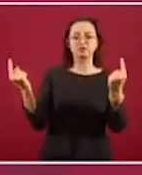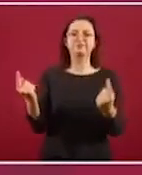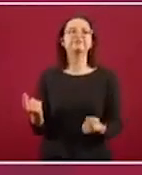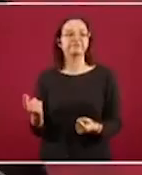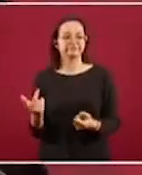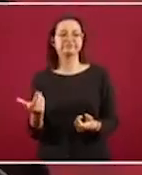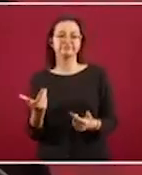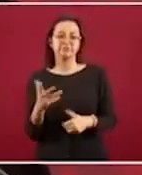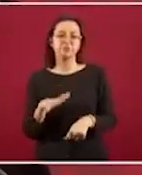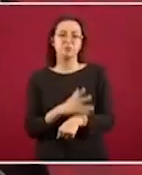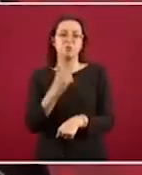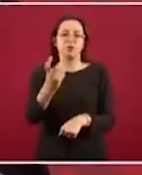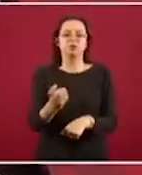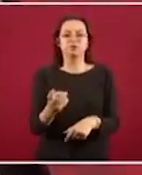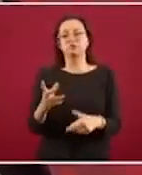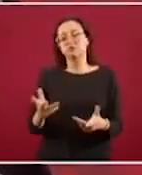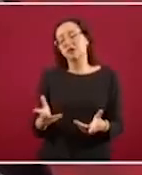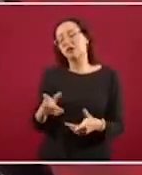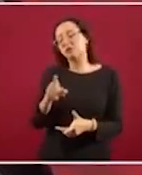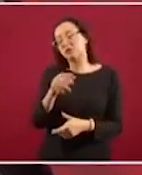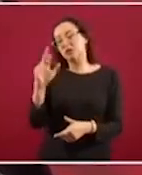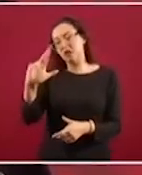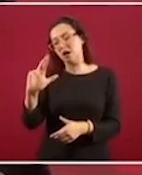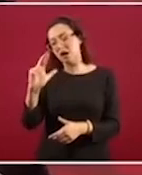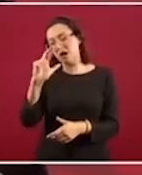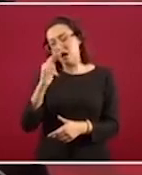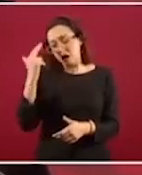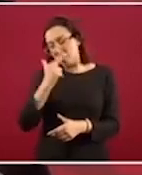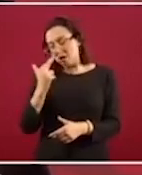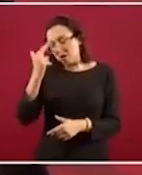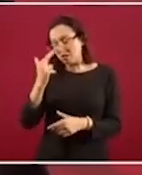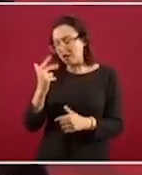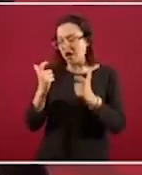el comportamiento de las bolsas y la depreciación de monedas,